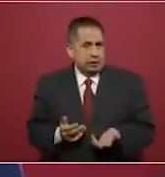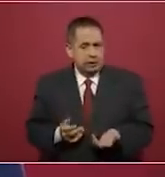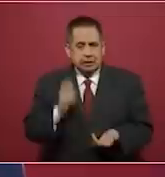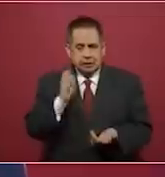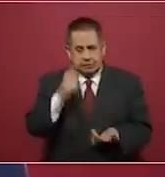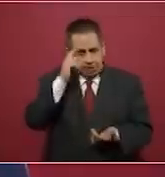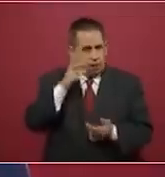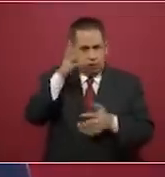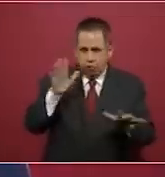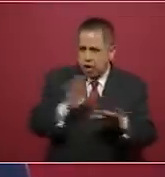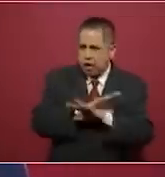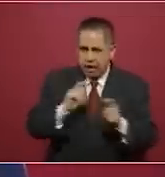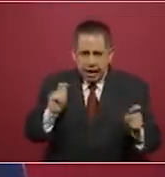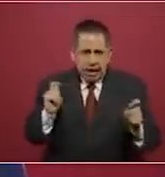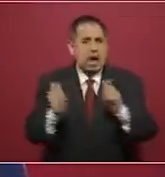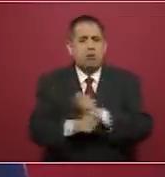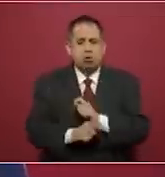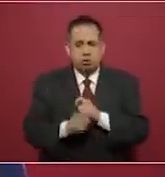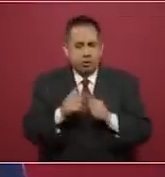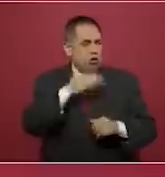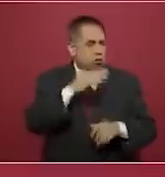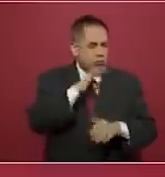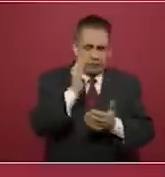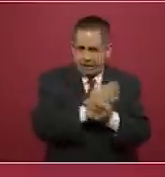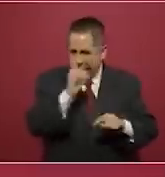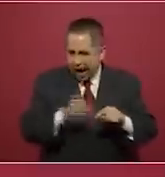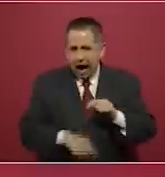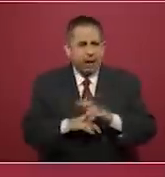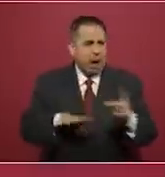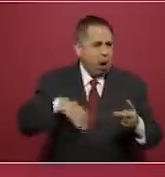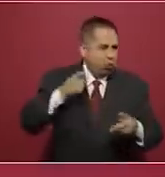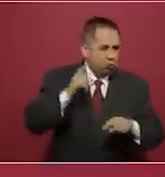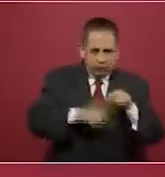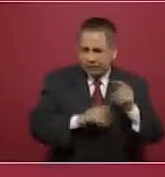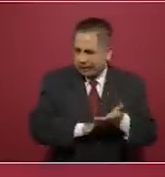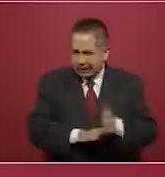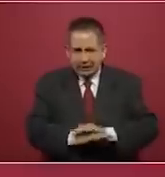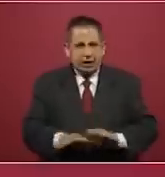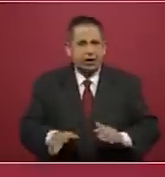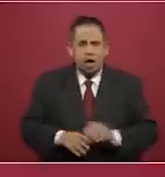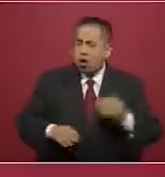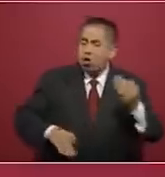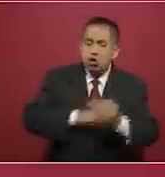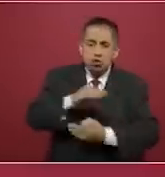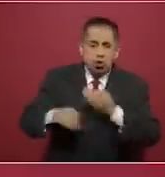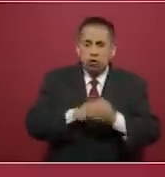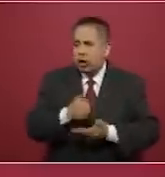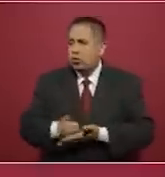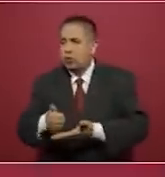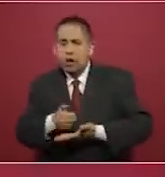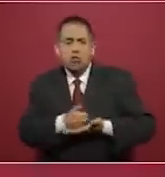se logra en los cambios en el país que se acabe con la corrupción con los abusos todos tenemos que ayudar